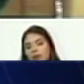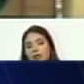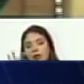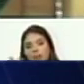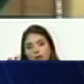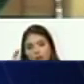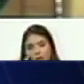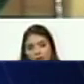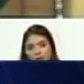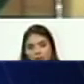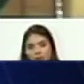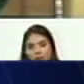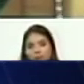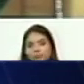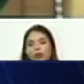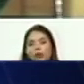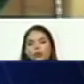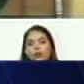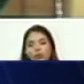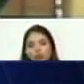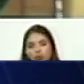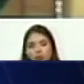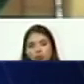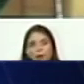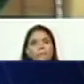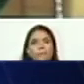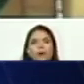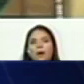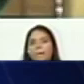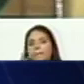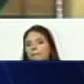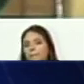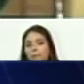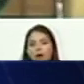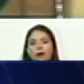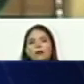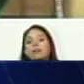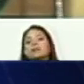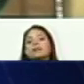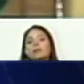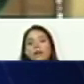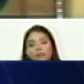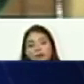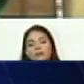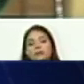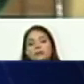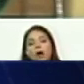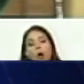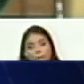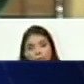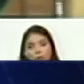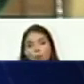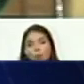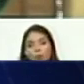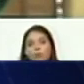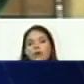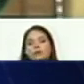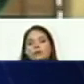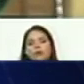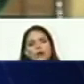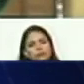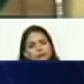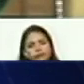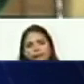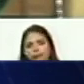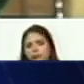Bolívar. 2. Activar el plan de defensa en el campo diplomático, promoviendo la diplomacia bolivariana de